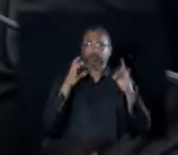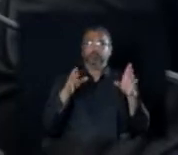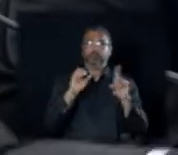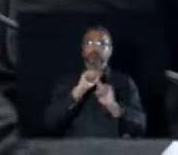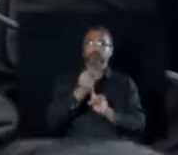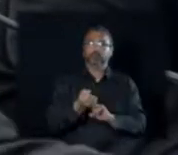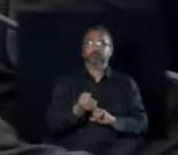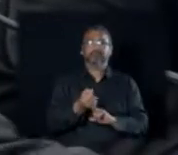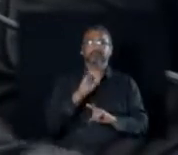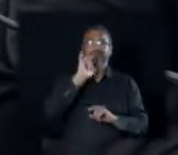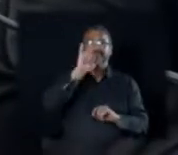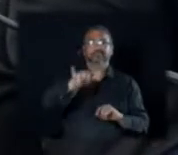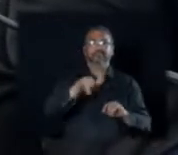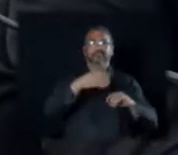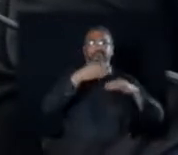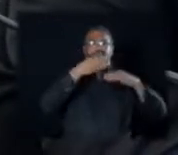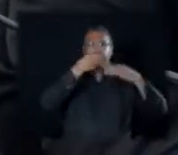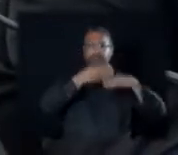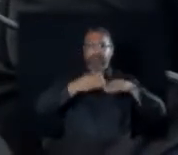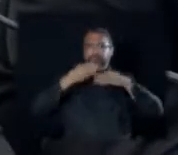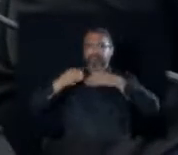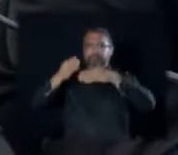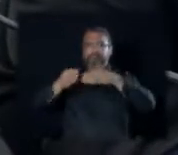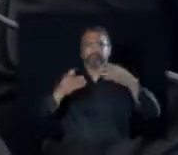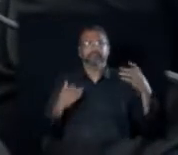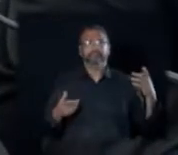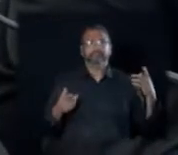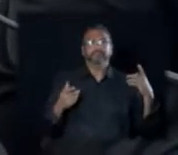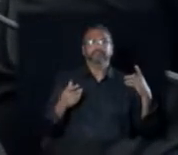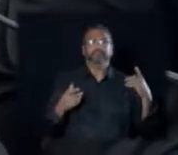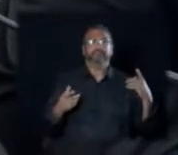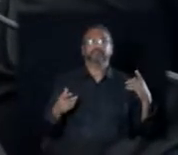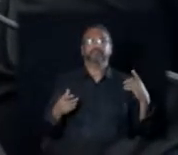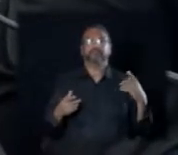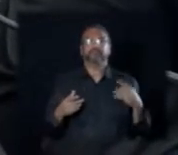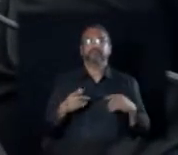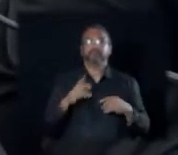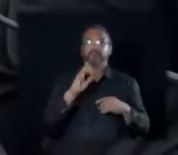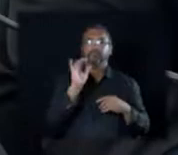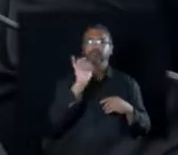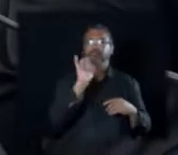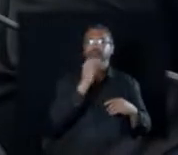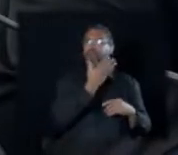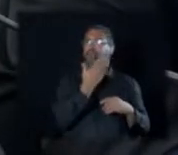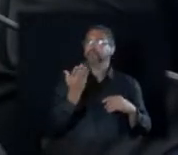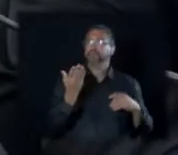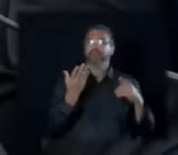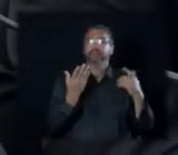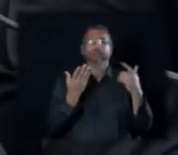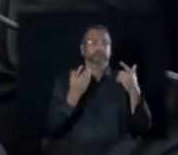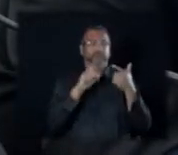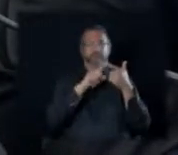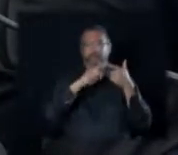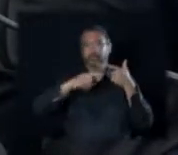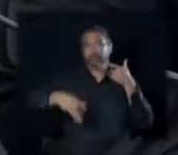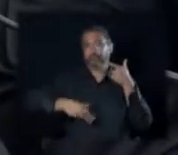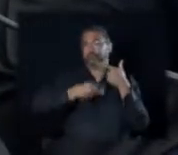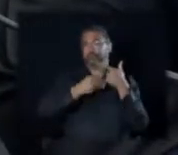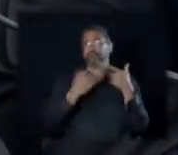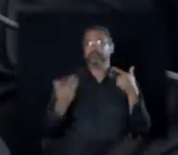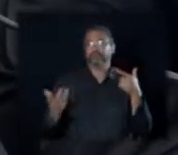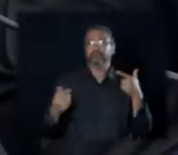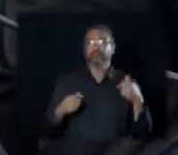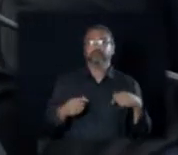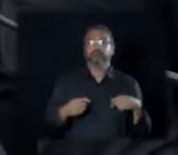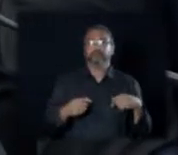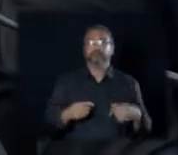absolutamente crítico. Fragmentación, vamos a ponerlo a un lado. El segundo elemento nuevo que yo quisiera añadir a la